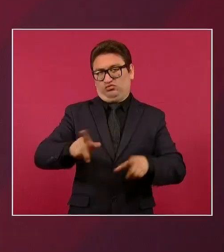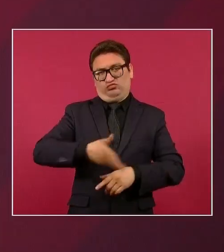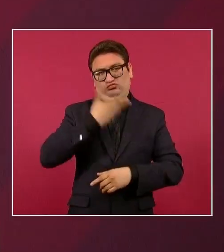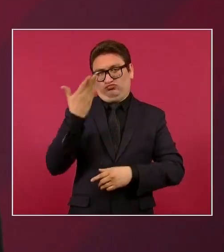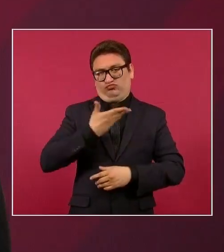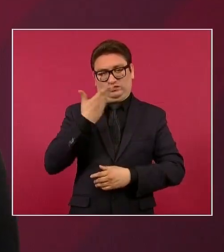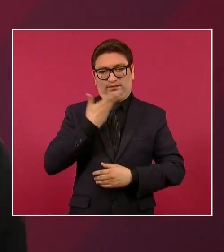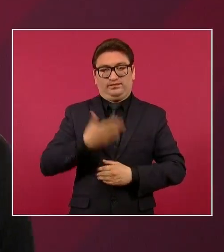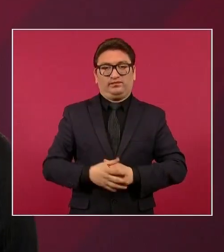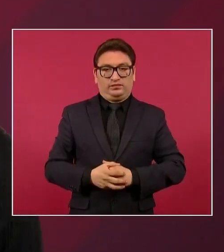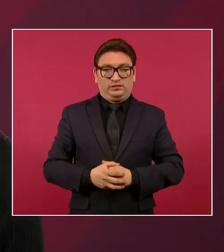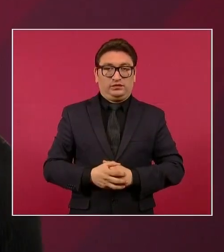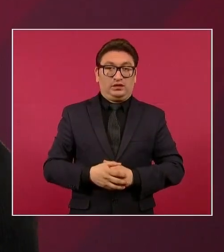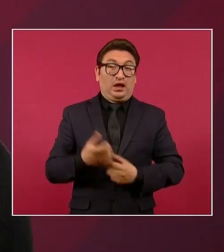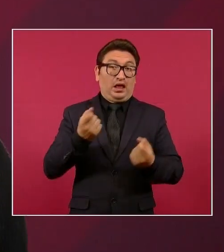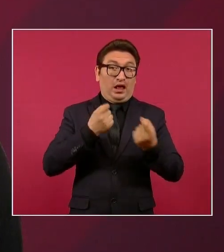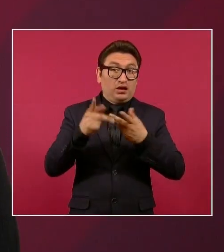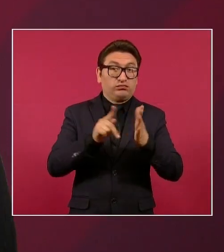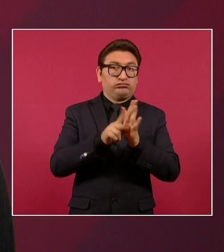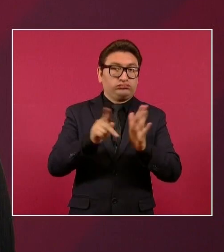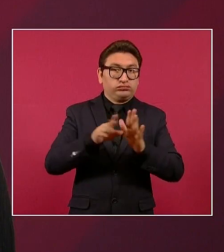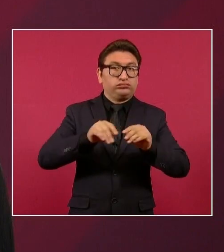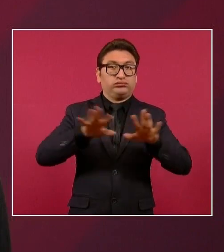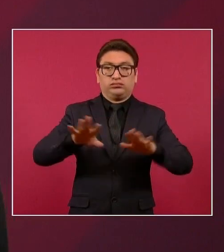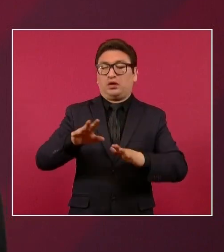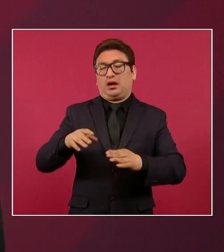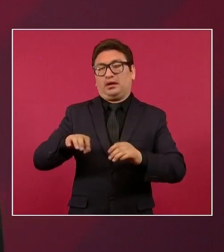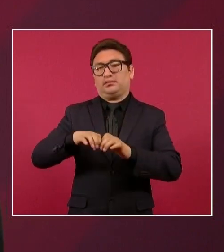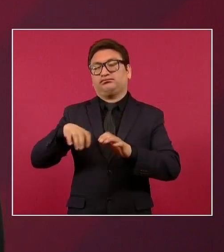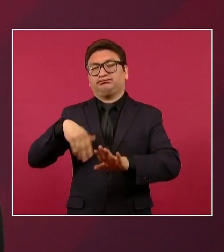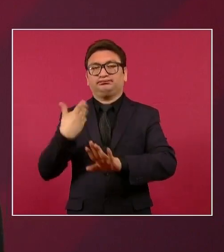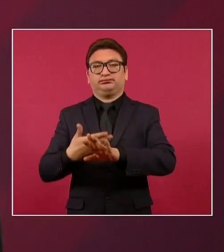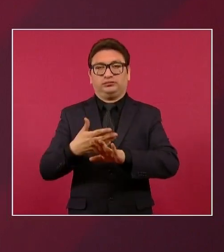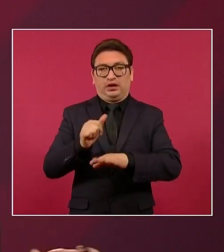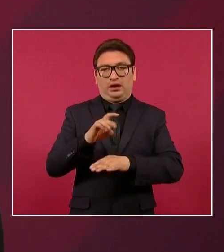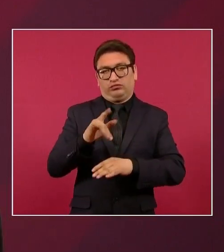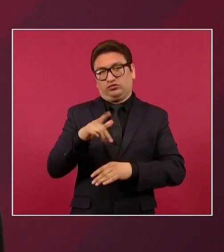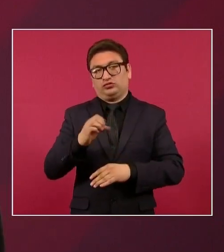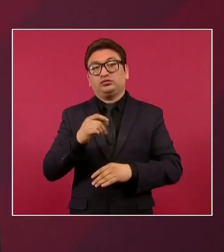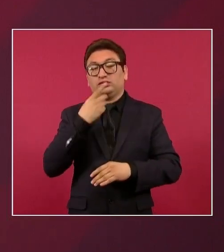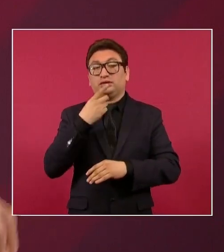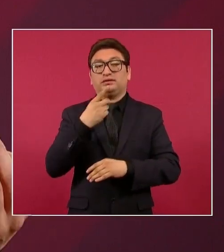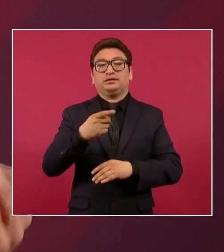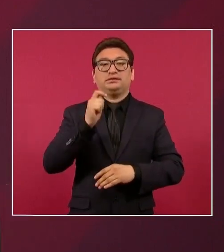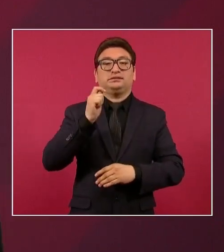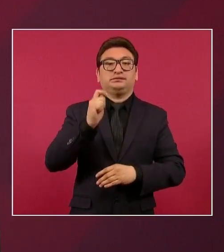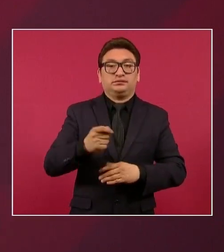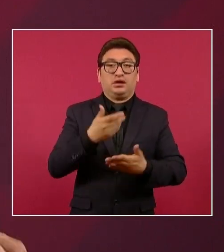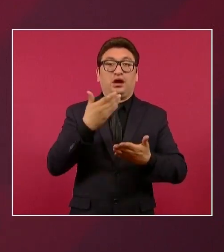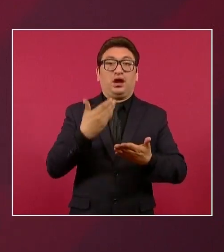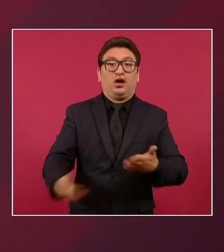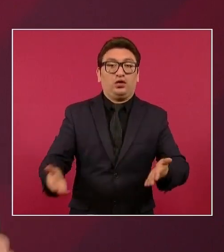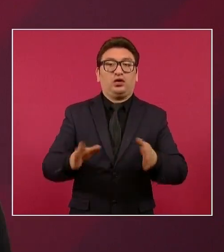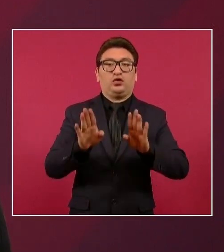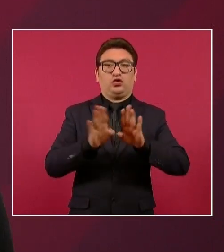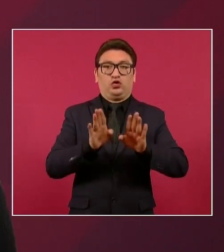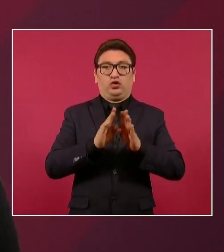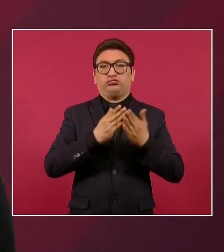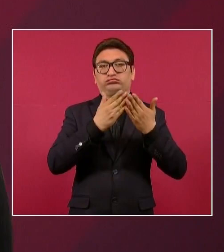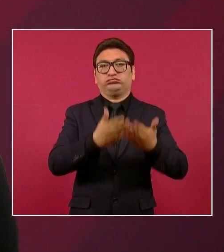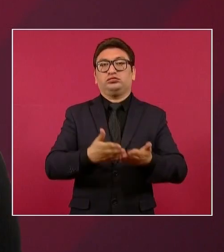siempre. Según medios y periodistas de la oposición, ahora sí se hizo realidad la pejestroika de la